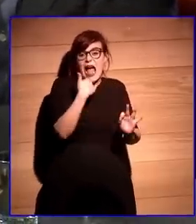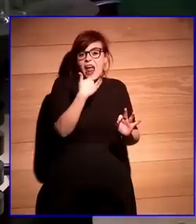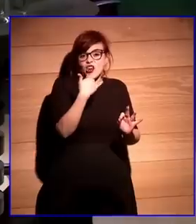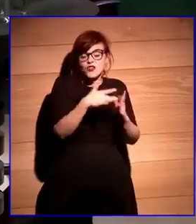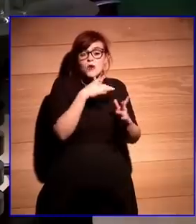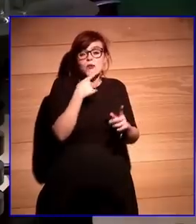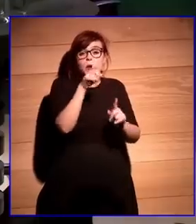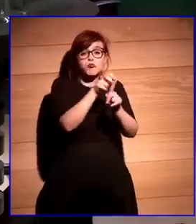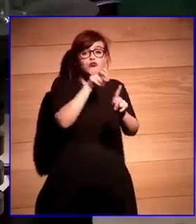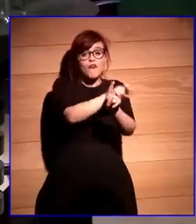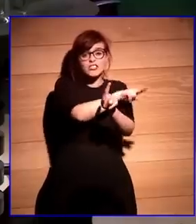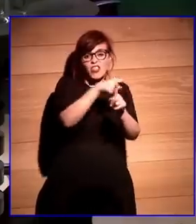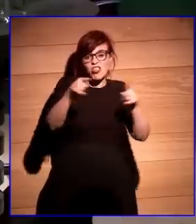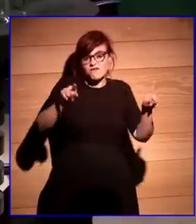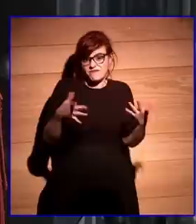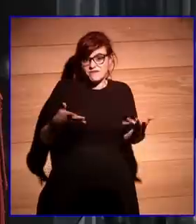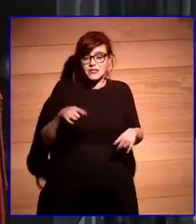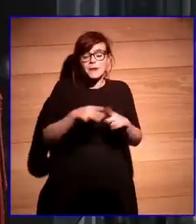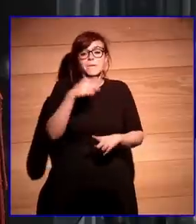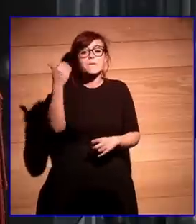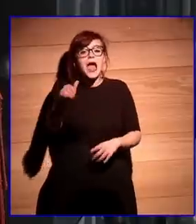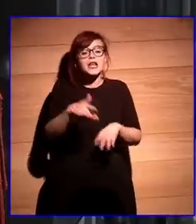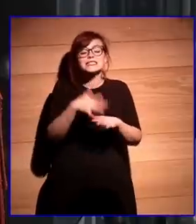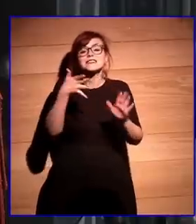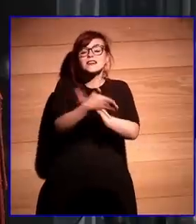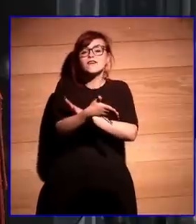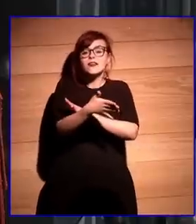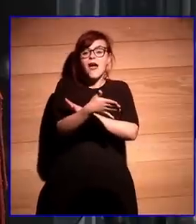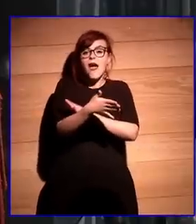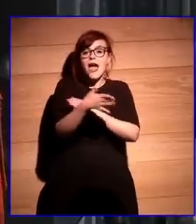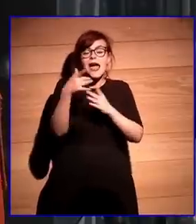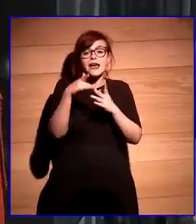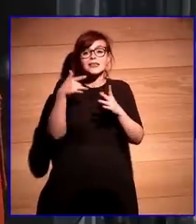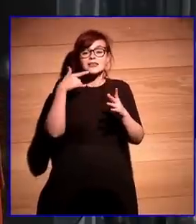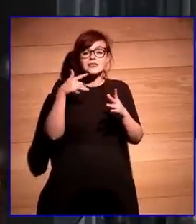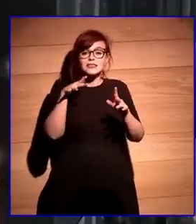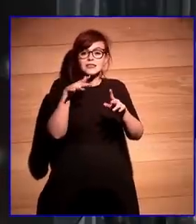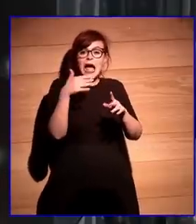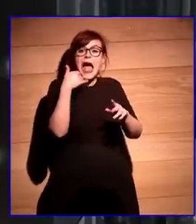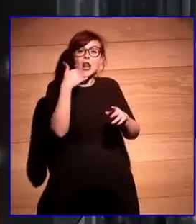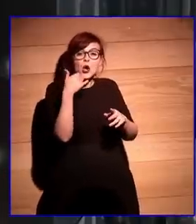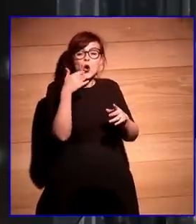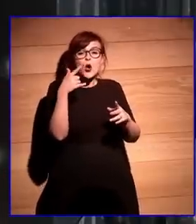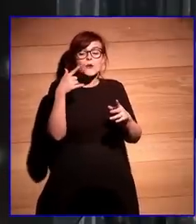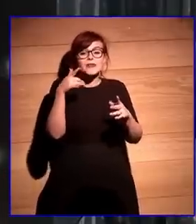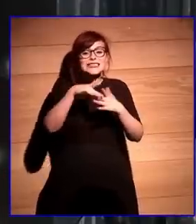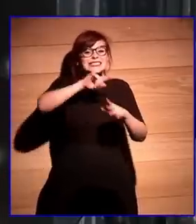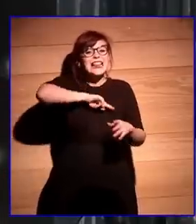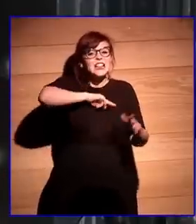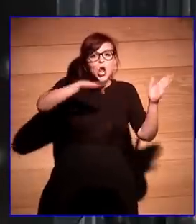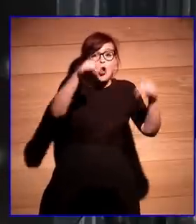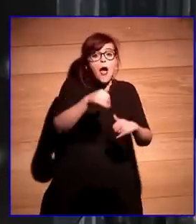hecho, subjetiva. Otra de las definiciones posibles de mal sería la ausencia de inteligibilidad, es decir, aquello que no tuviera un